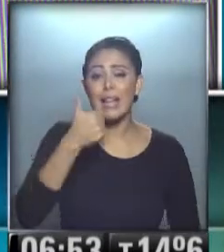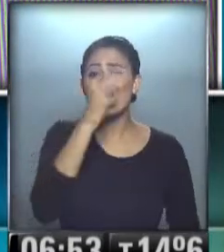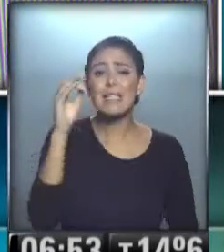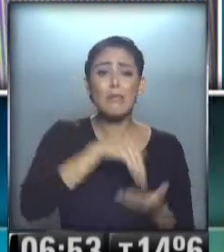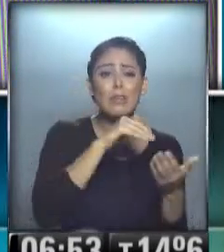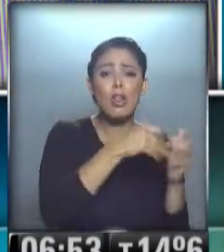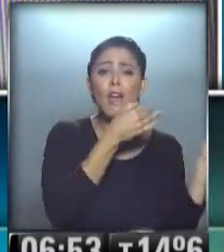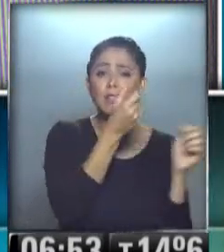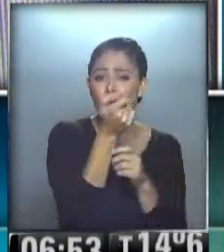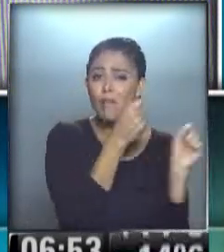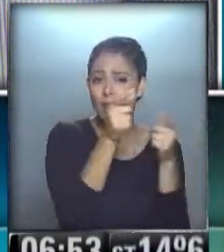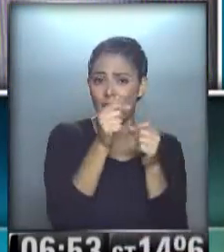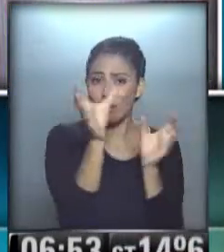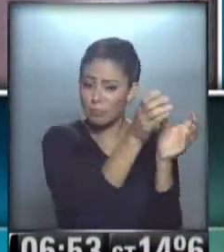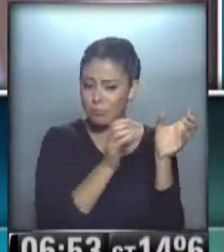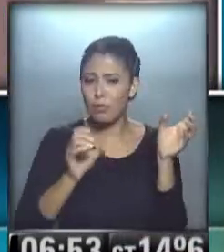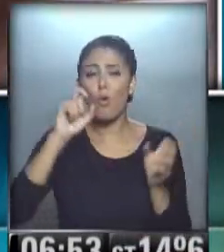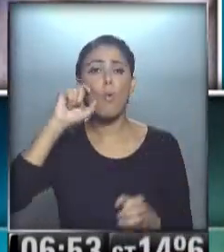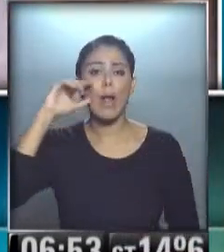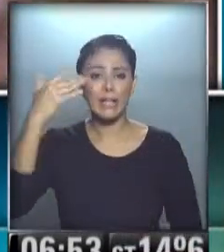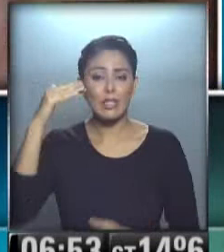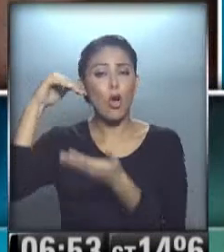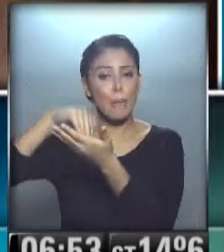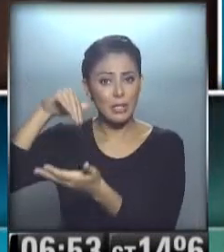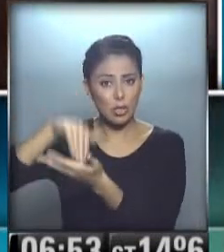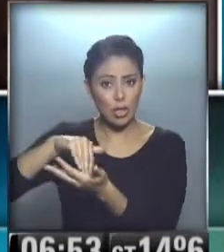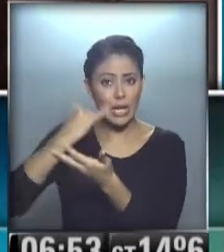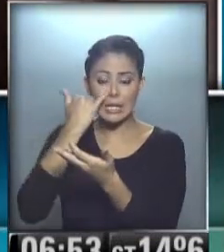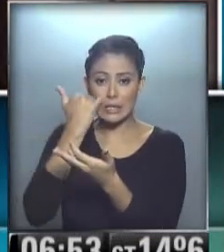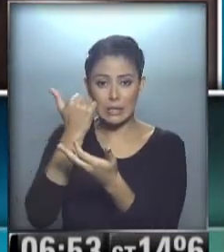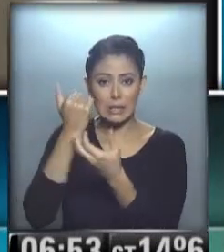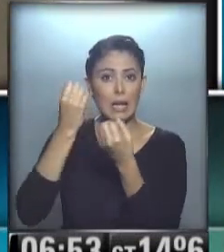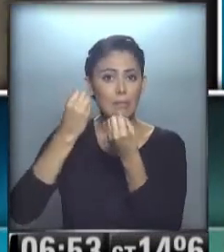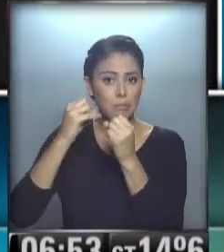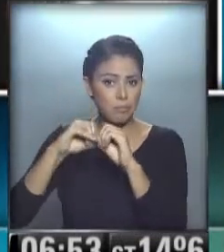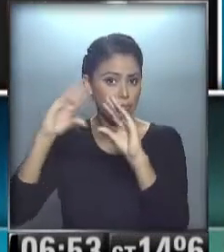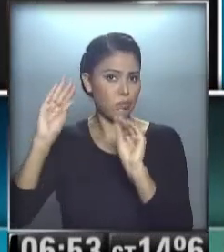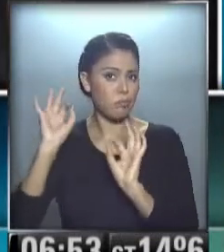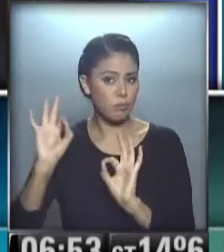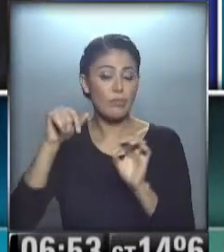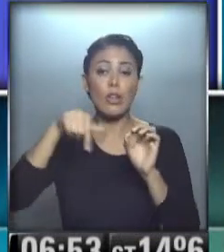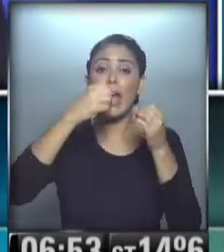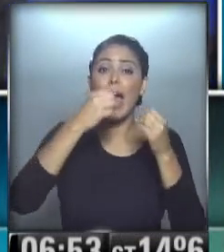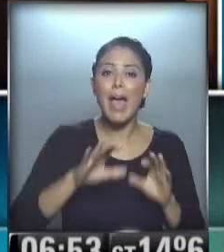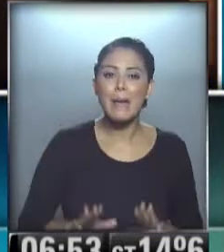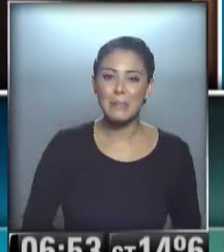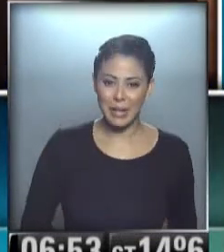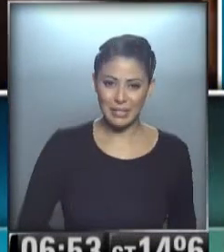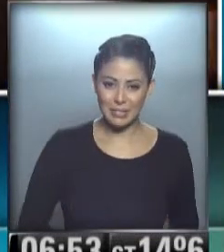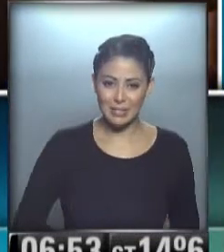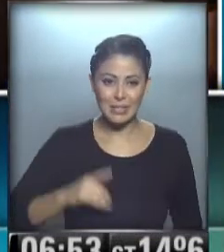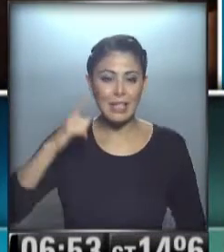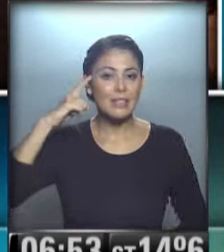de líneas vendidas... ...de las cuales 45 millones están activas... ...y comienza... ...la